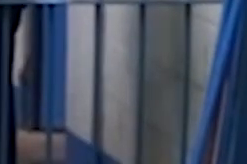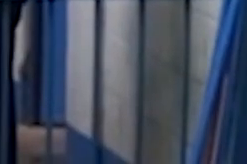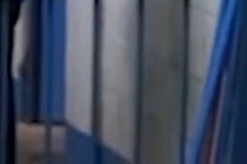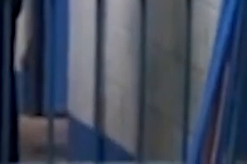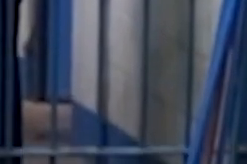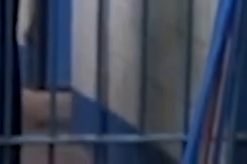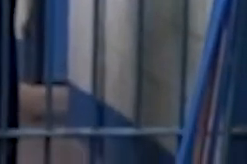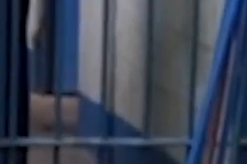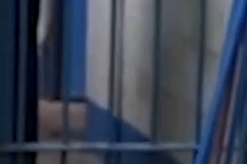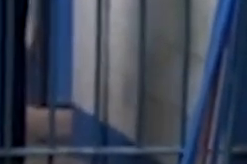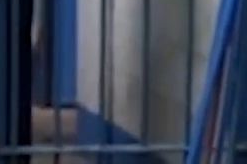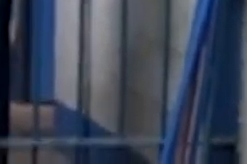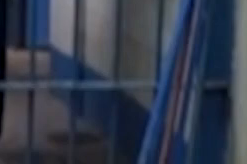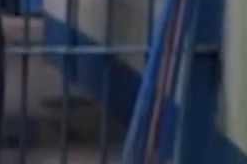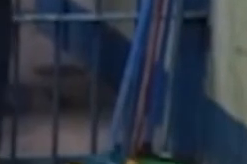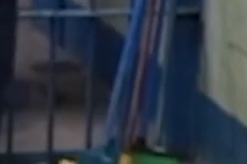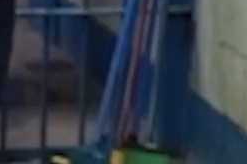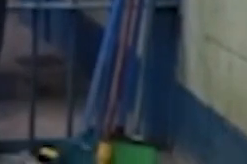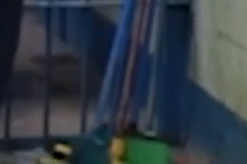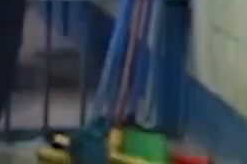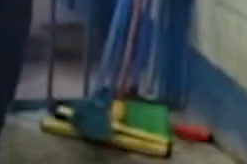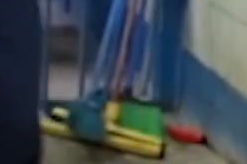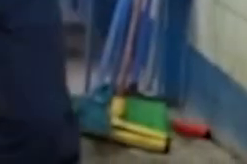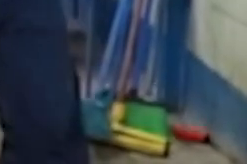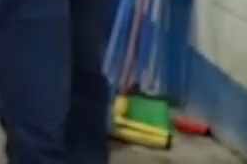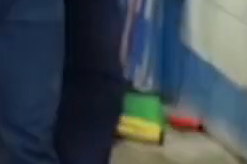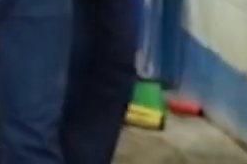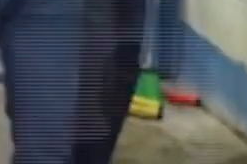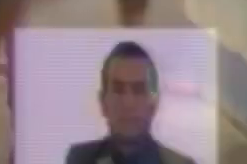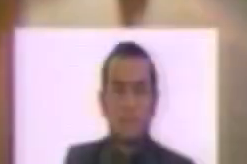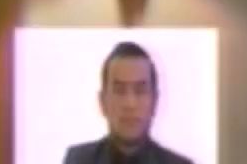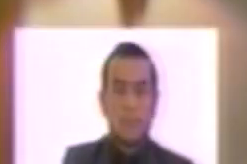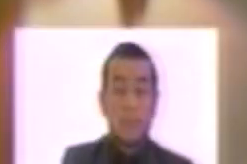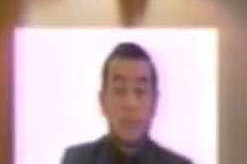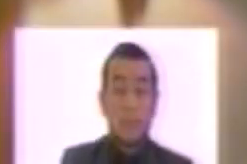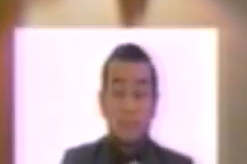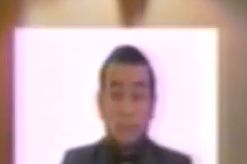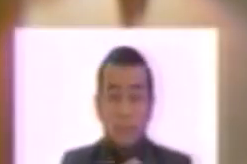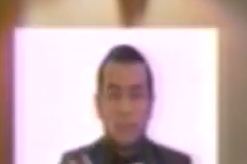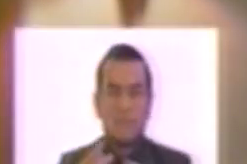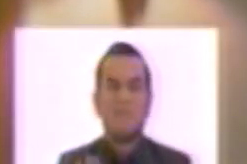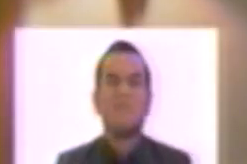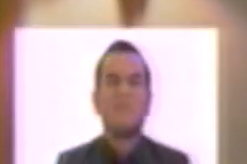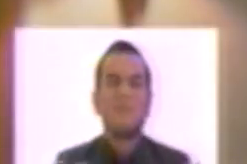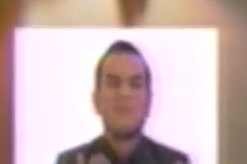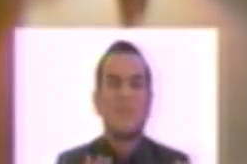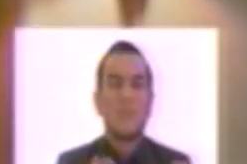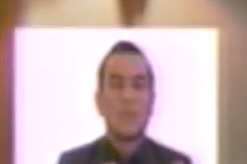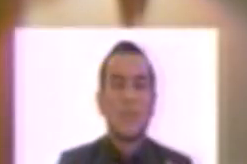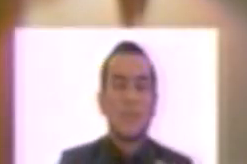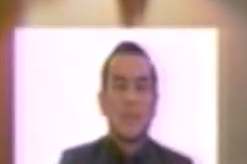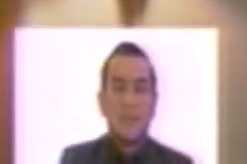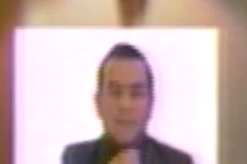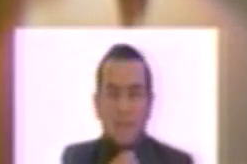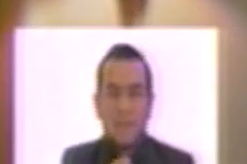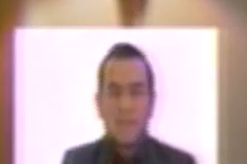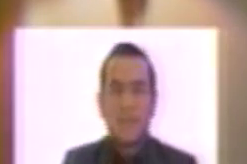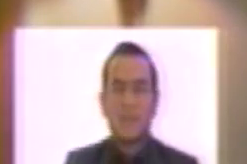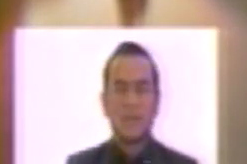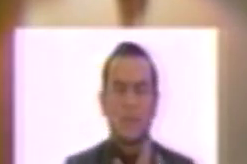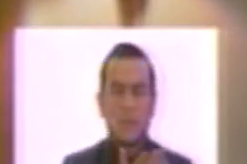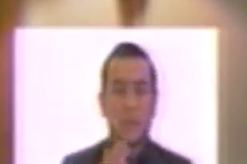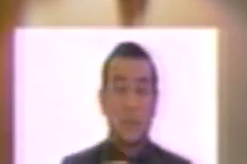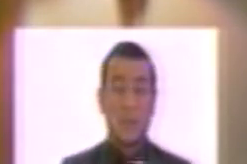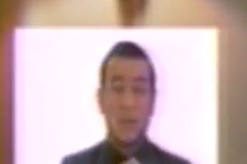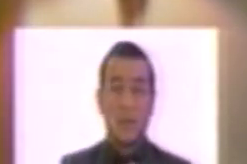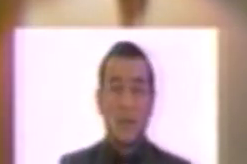señal con monitoreos diarios. Hemos interceptado más de 1.800 huilas o mensajes hacia el exterior. Hemos borrado el graffiti de maras en las cárceles.